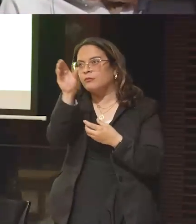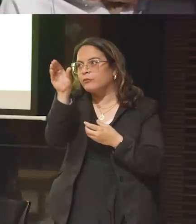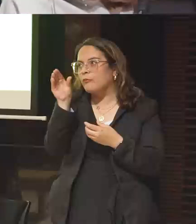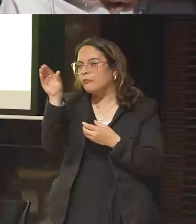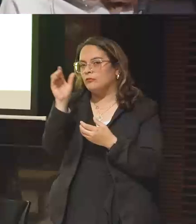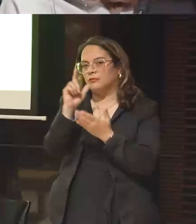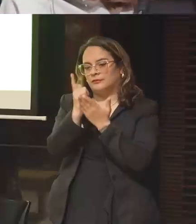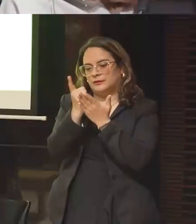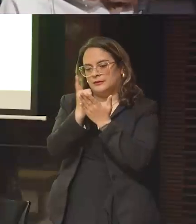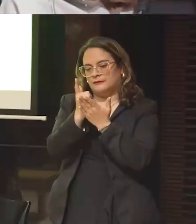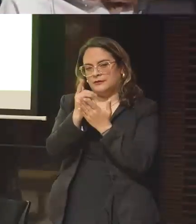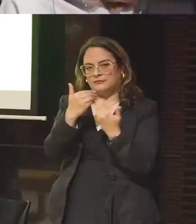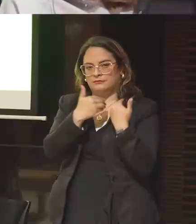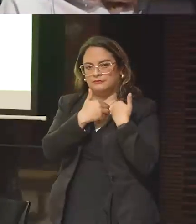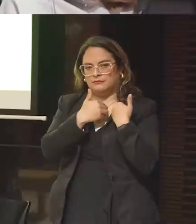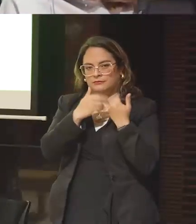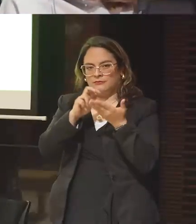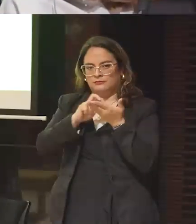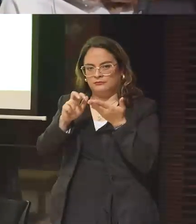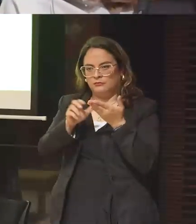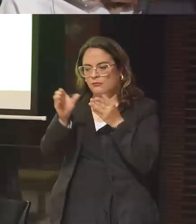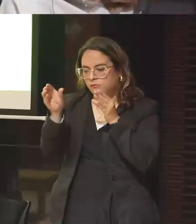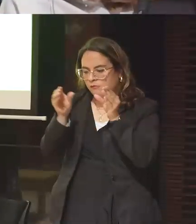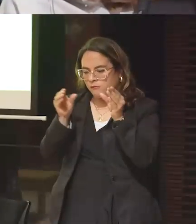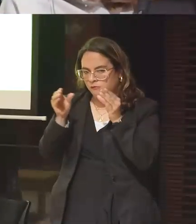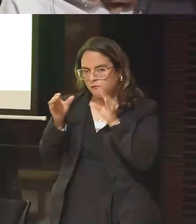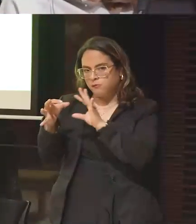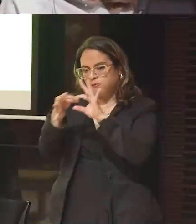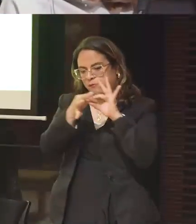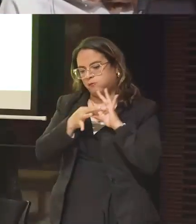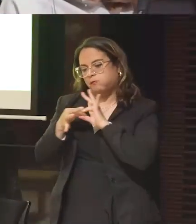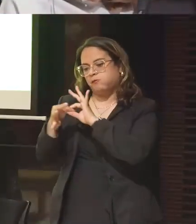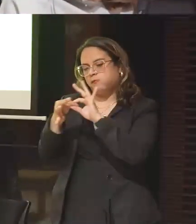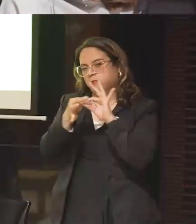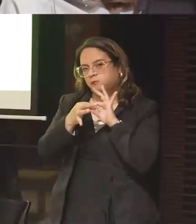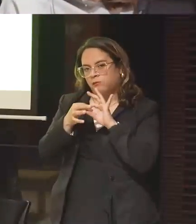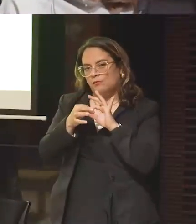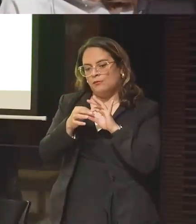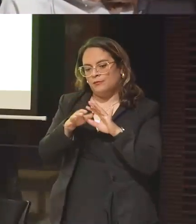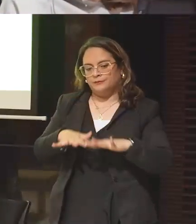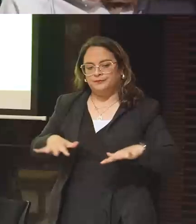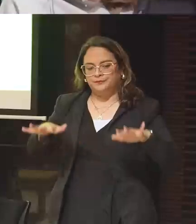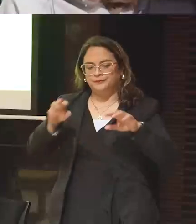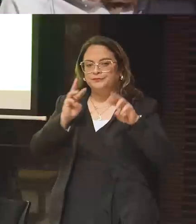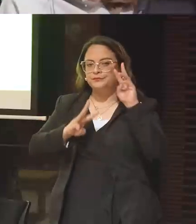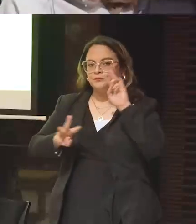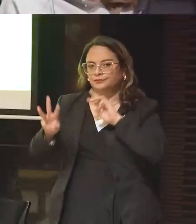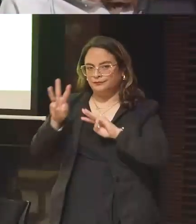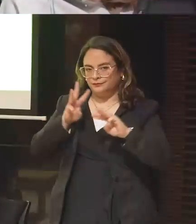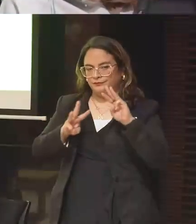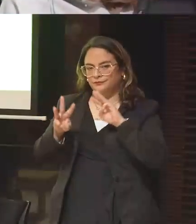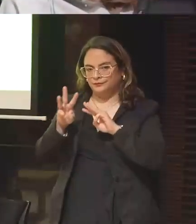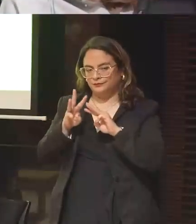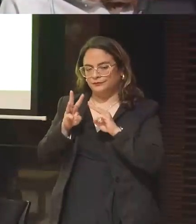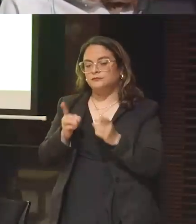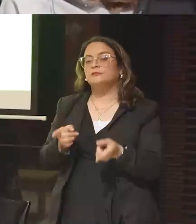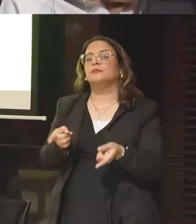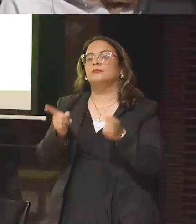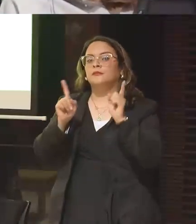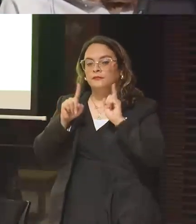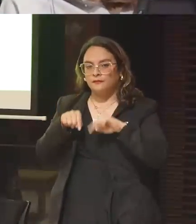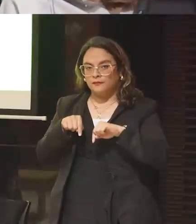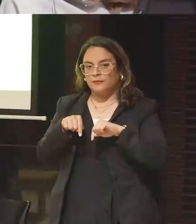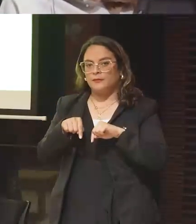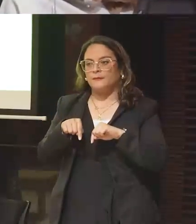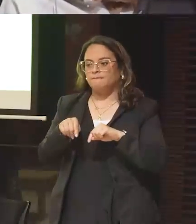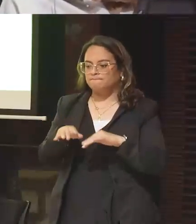acoger como todo un sector cultural, ¿no? Como toda esta oferta que se mueve en lógica de los museos. Y de otro lado empezamos a revisar en